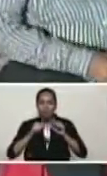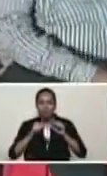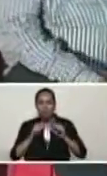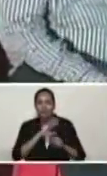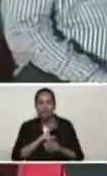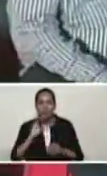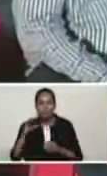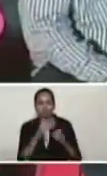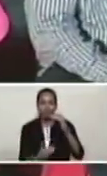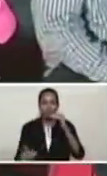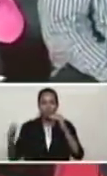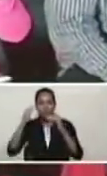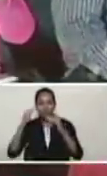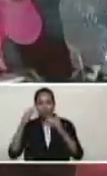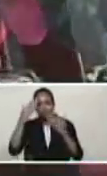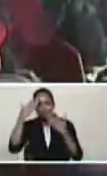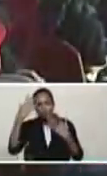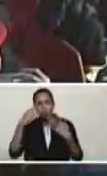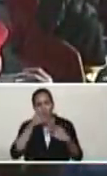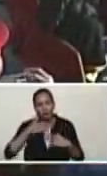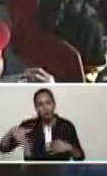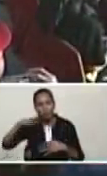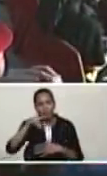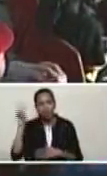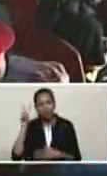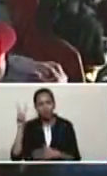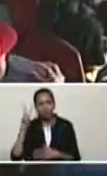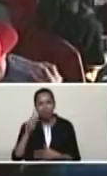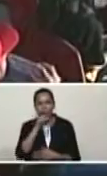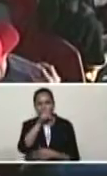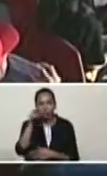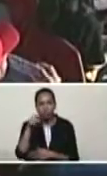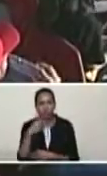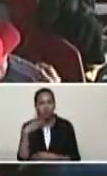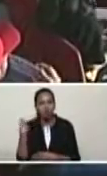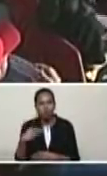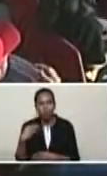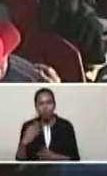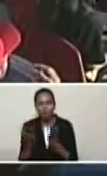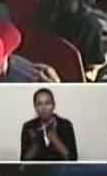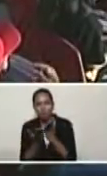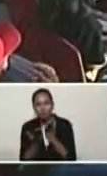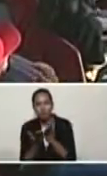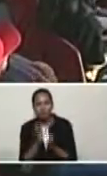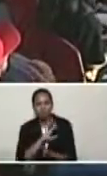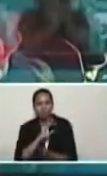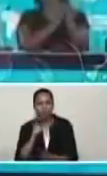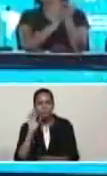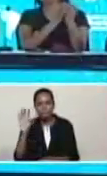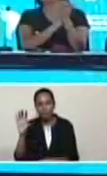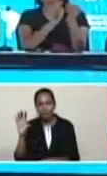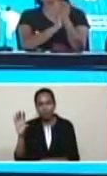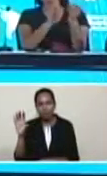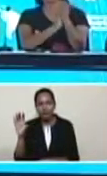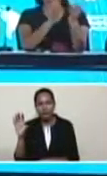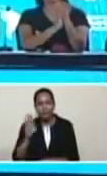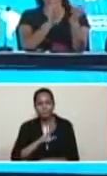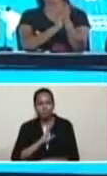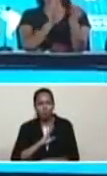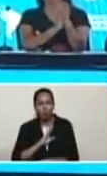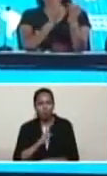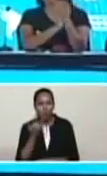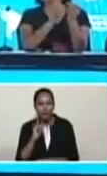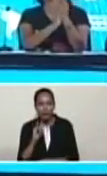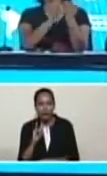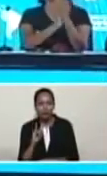patria potencia. Mi saludo al pueblo de Venezuela y a ustedes, jóvenes, estudiantes de la patria. Les pertenece a